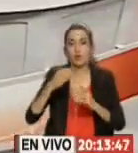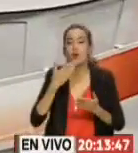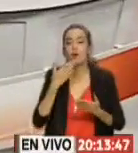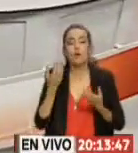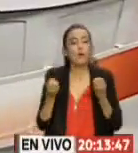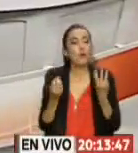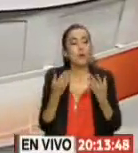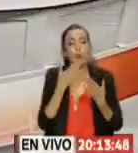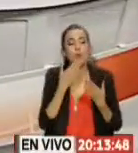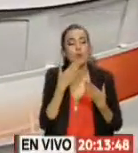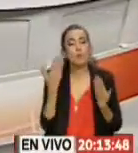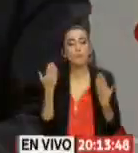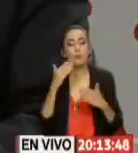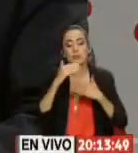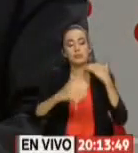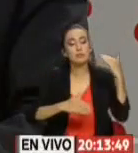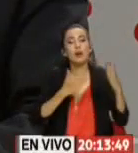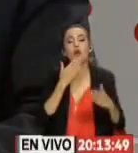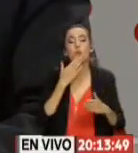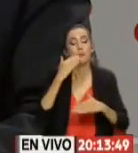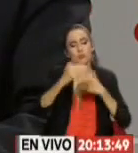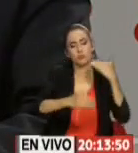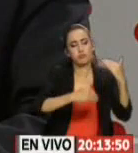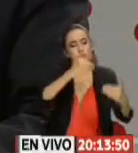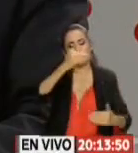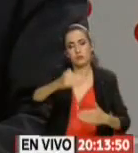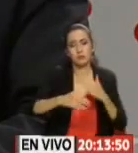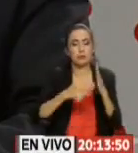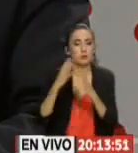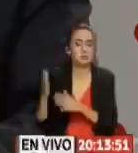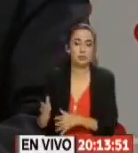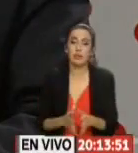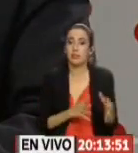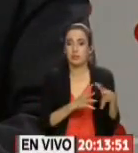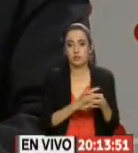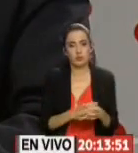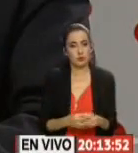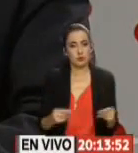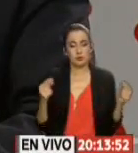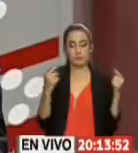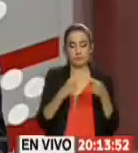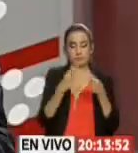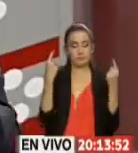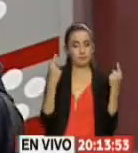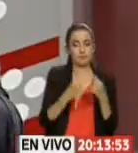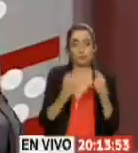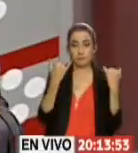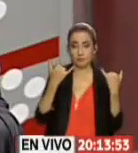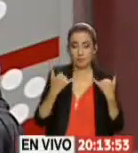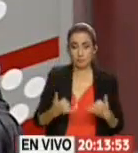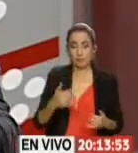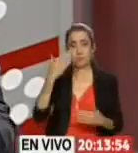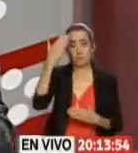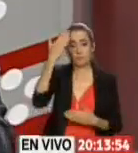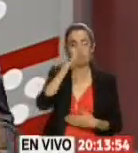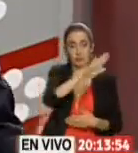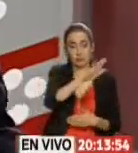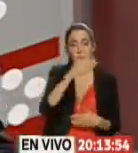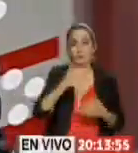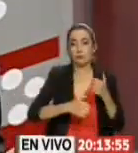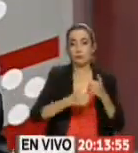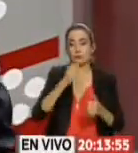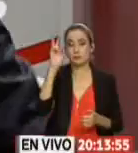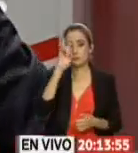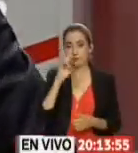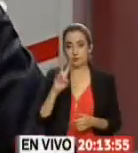en tratar de hallar soluciones sobre esta conflictividad sociopolítica que se está viviendo en su país a través de